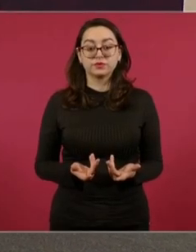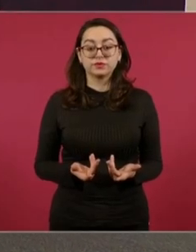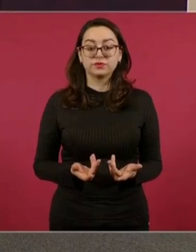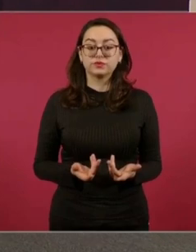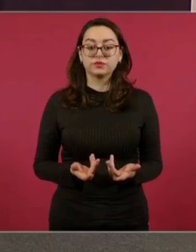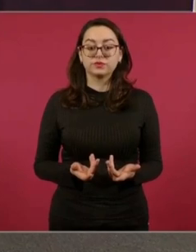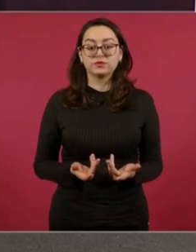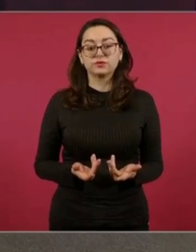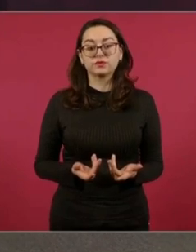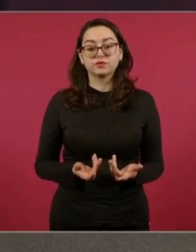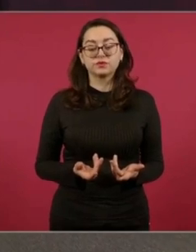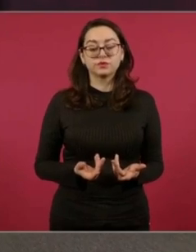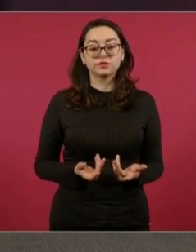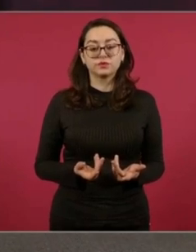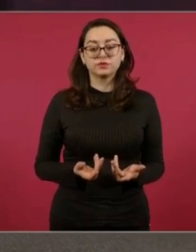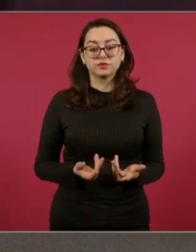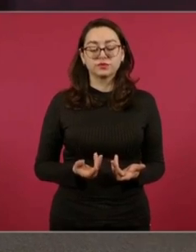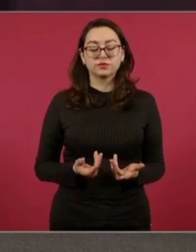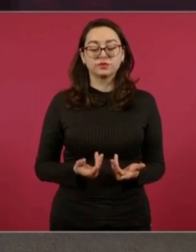operar